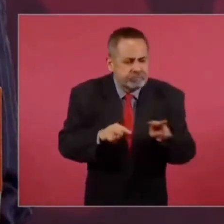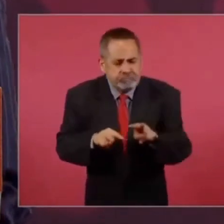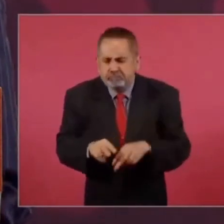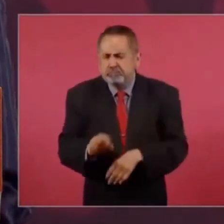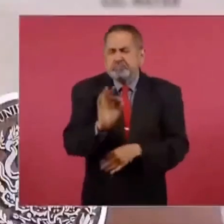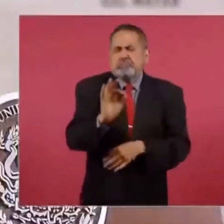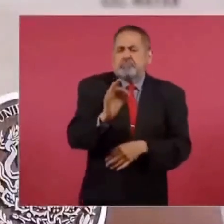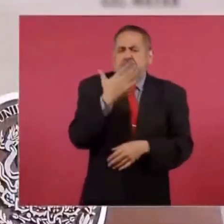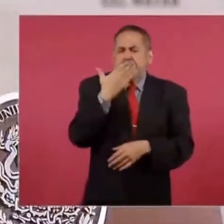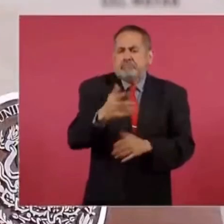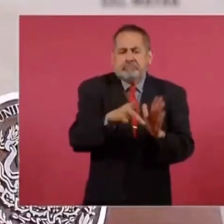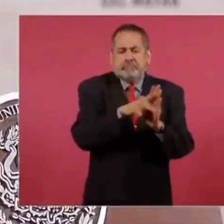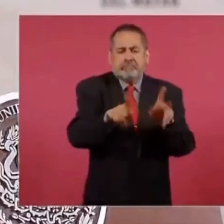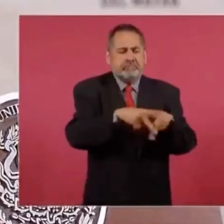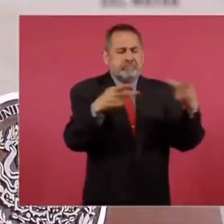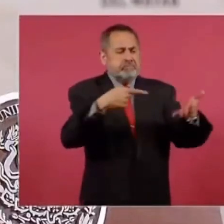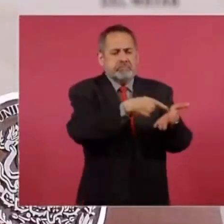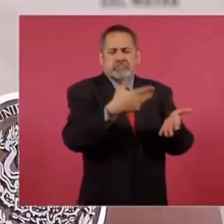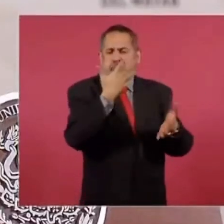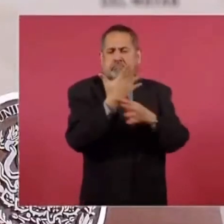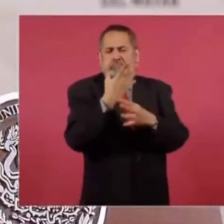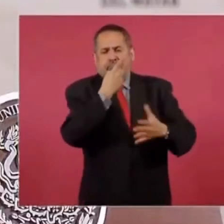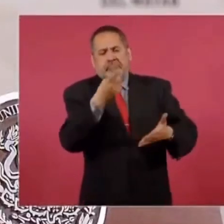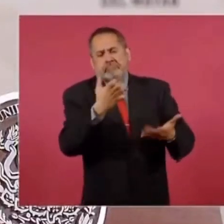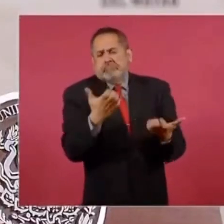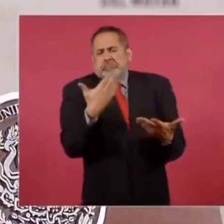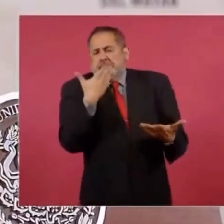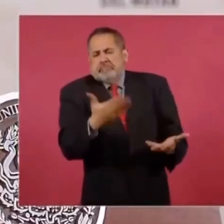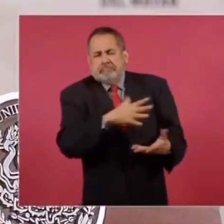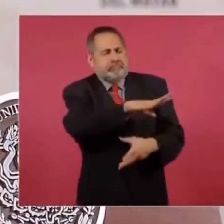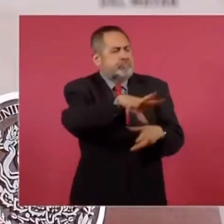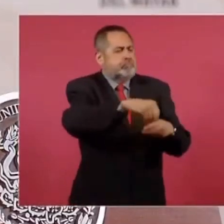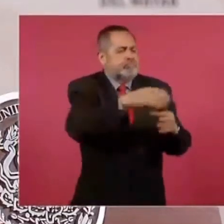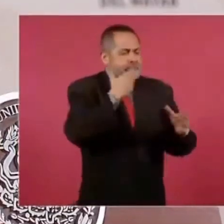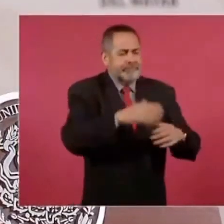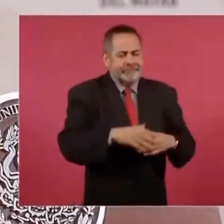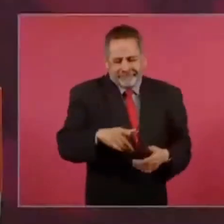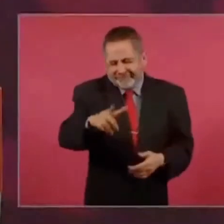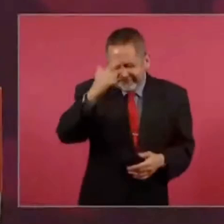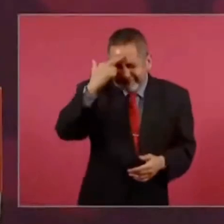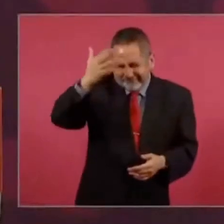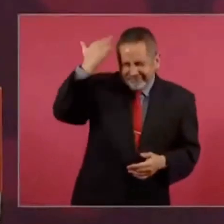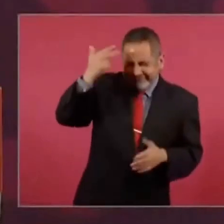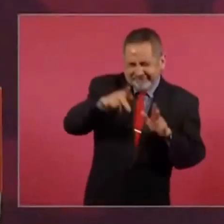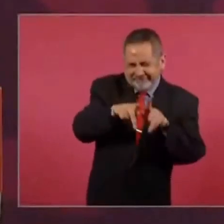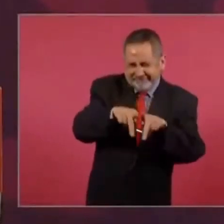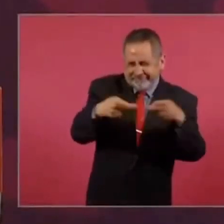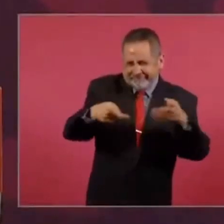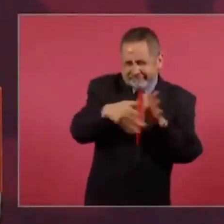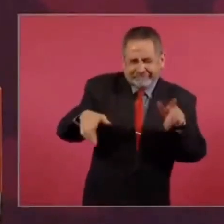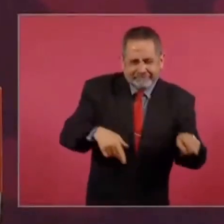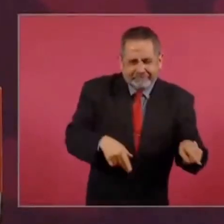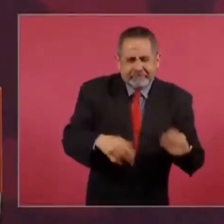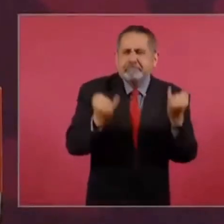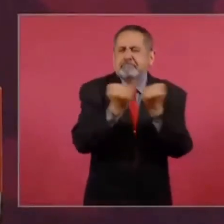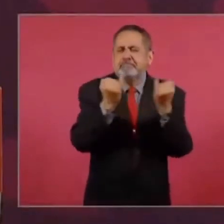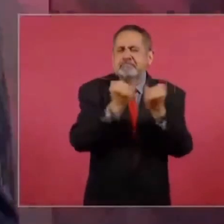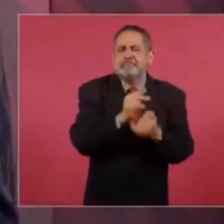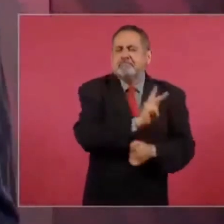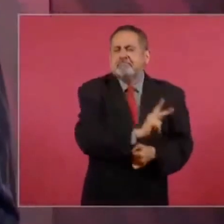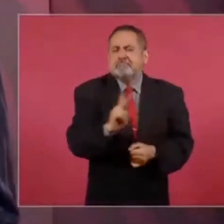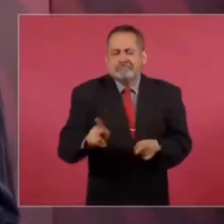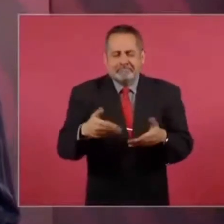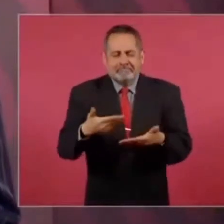porque imagínense cómo era la prensa entonces, pues muy parecida a la de